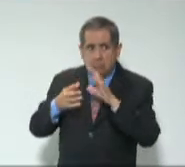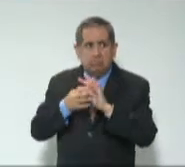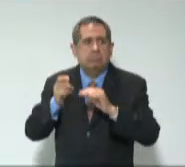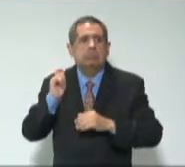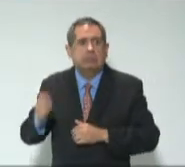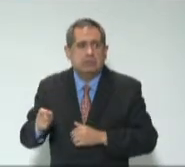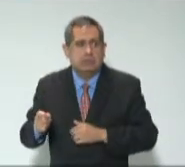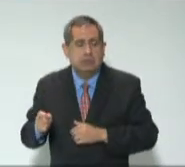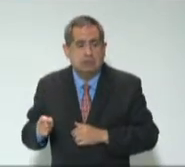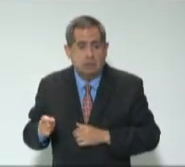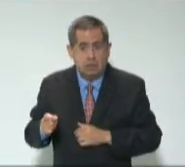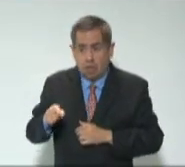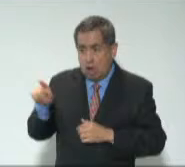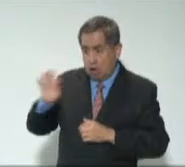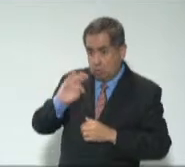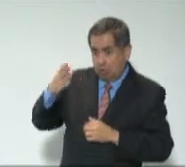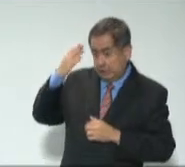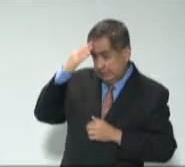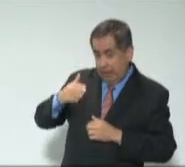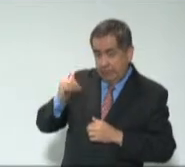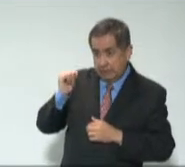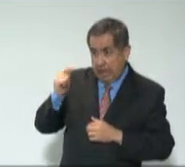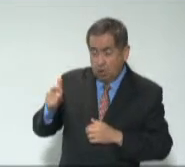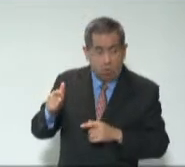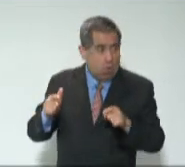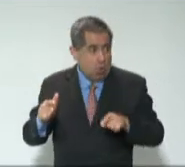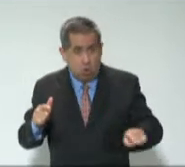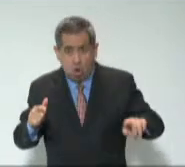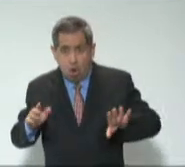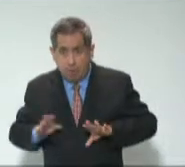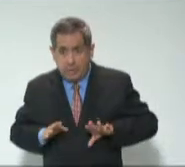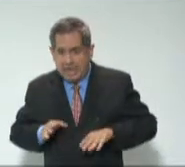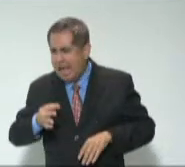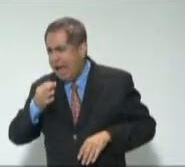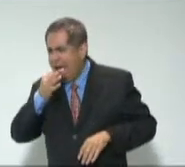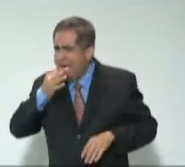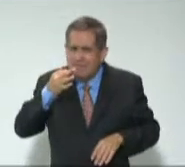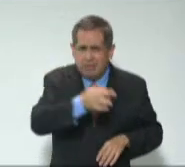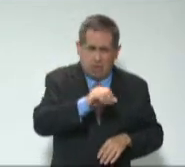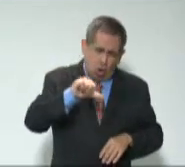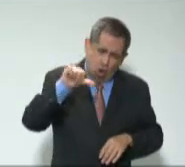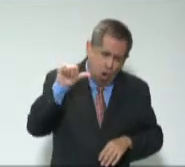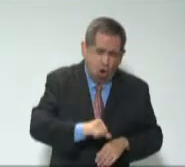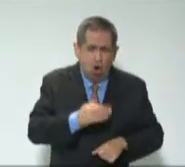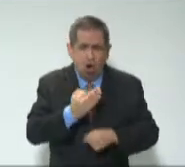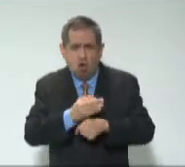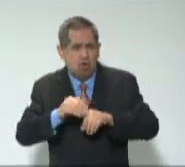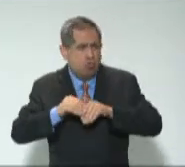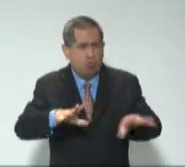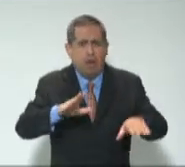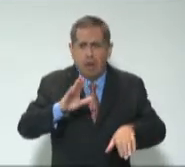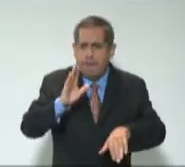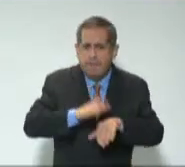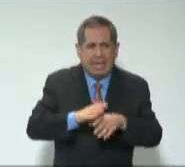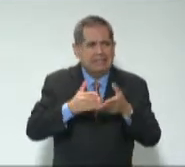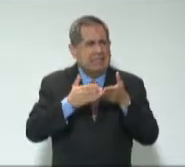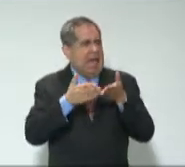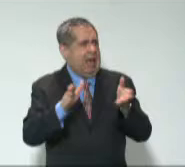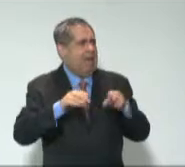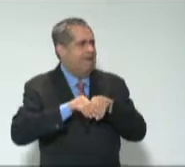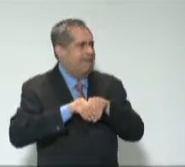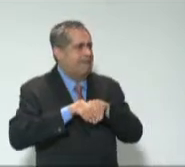dice si sabes algo que es de interés público dilo lo más pronto posible de la manera más amplia